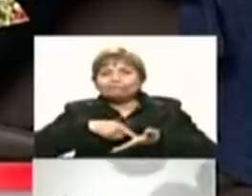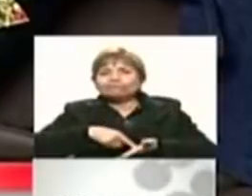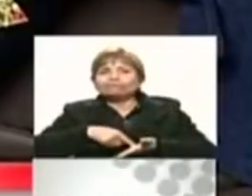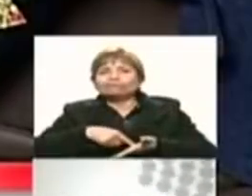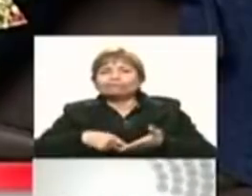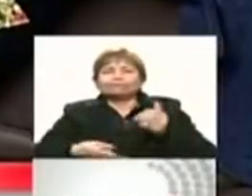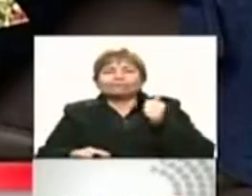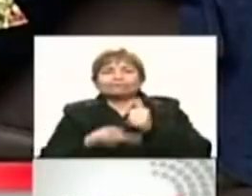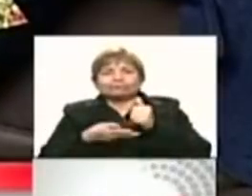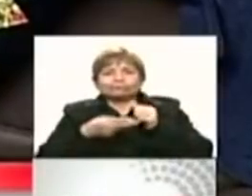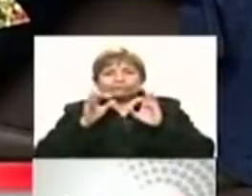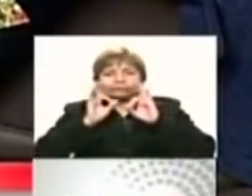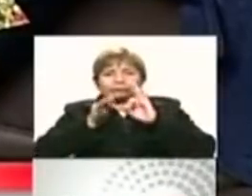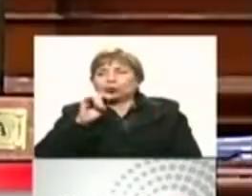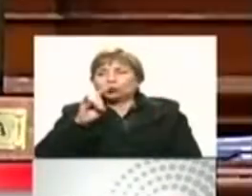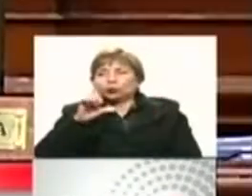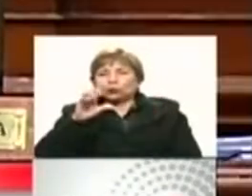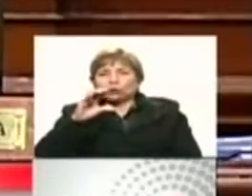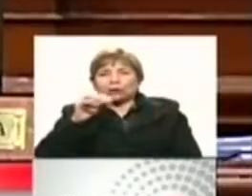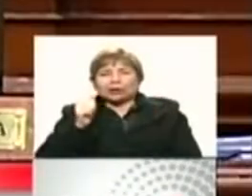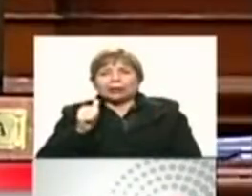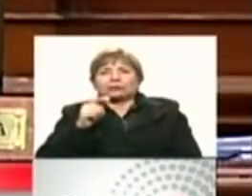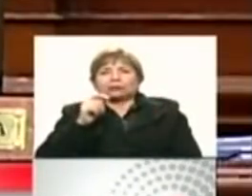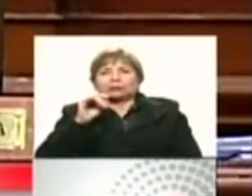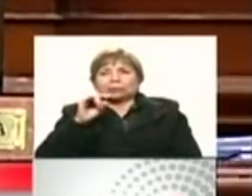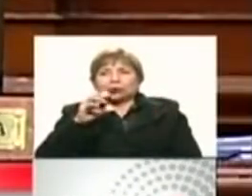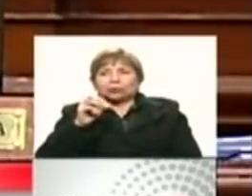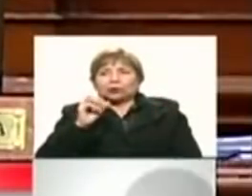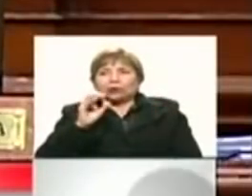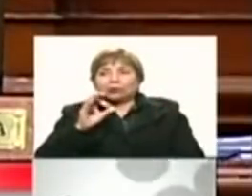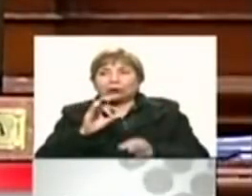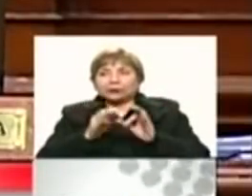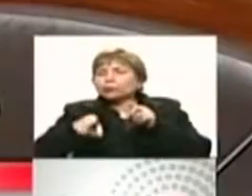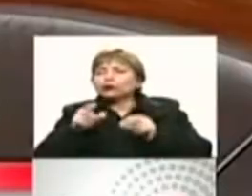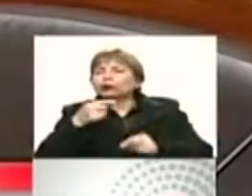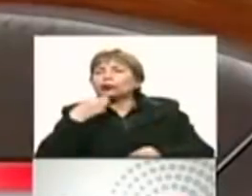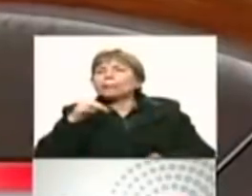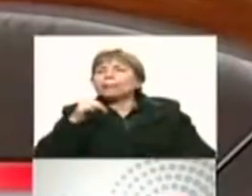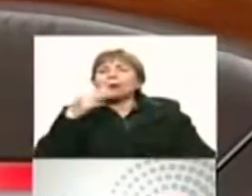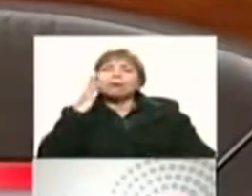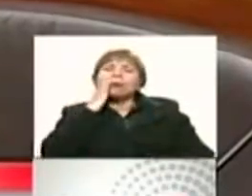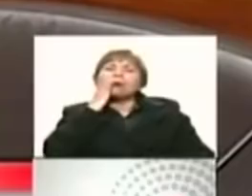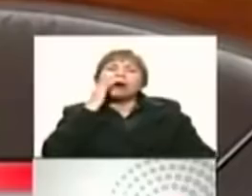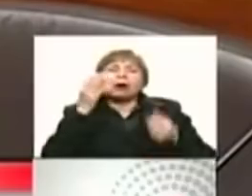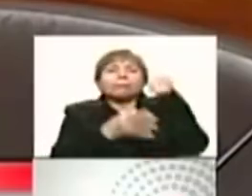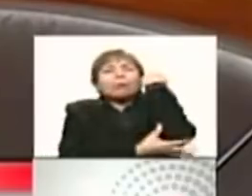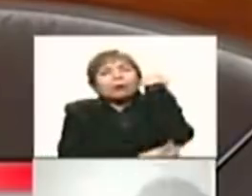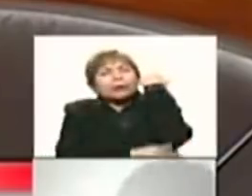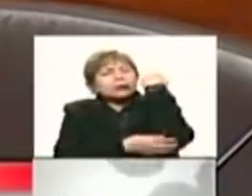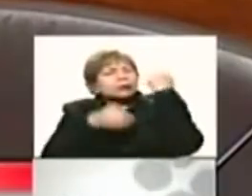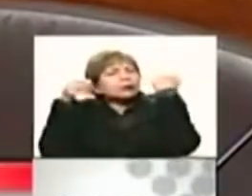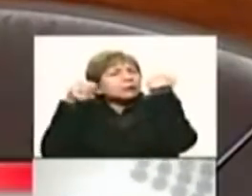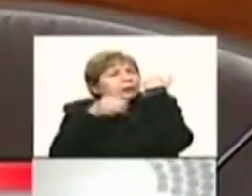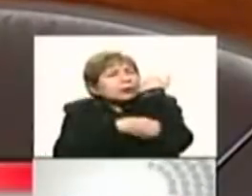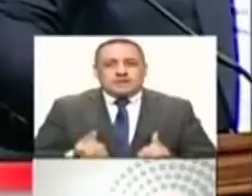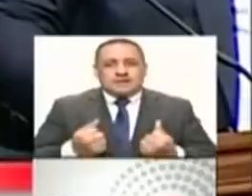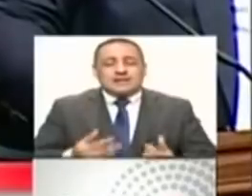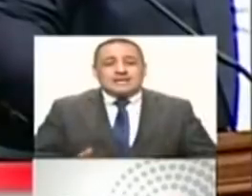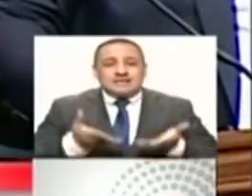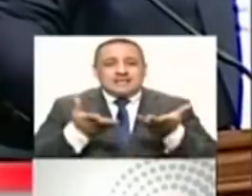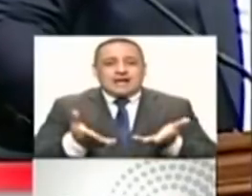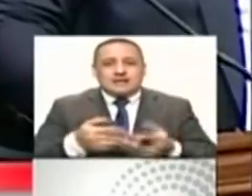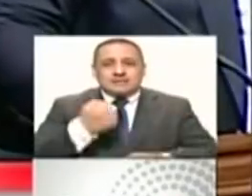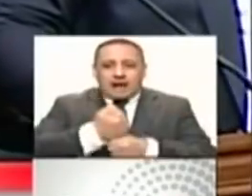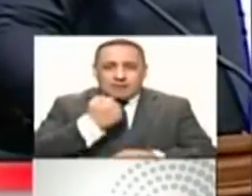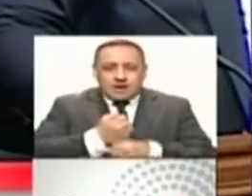Minceptur. Absolutamente. Hay dos ministros congresistas entonces. Y el voto es secreto. Es decir, no sabremos por